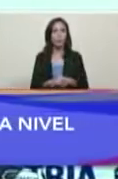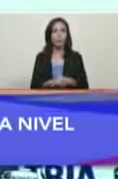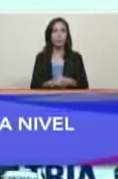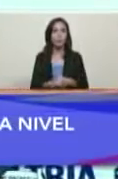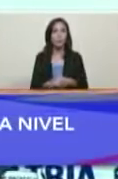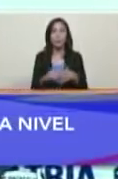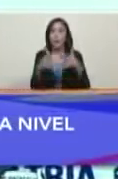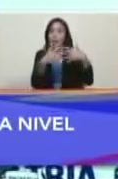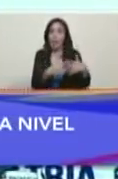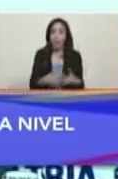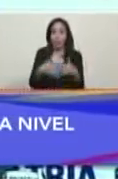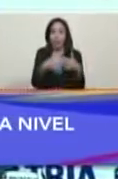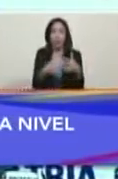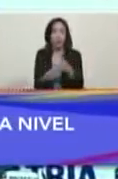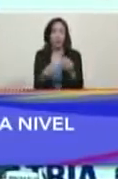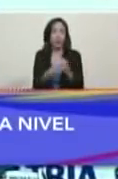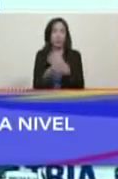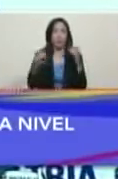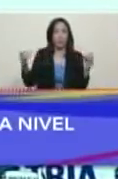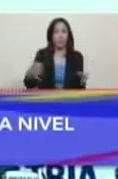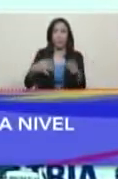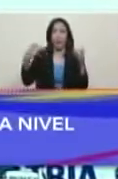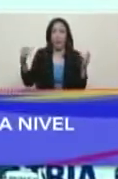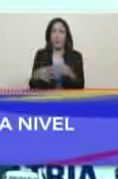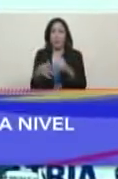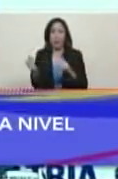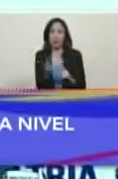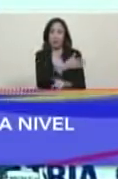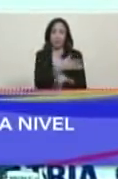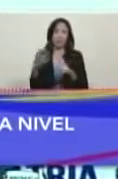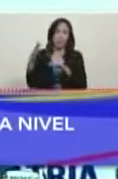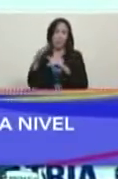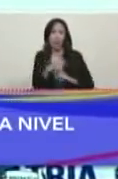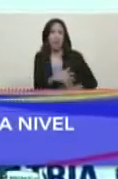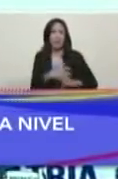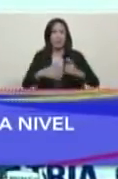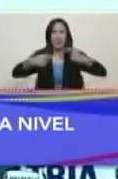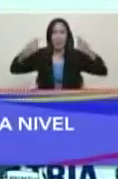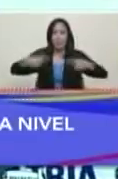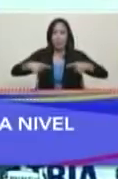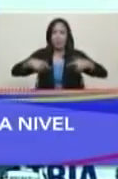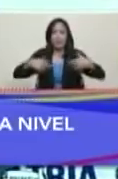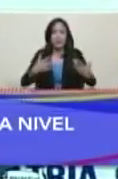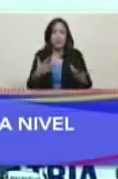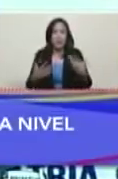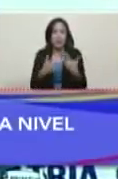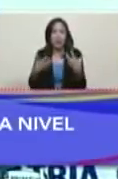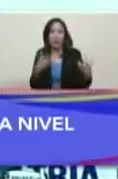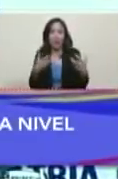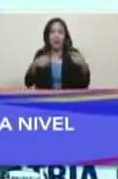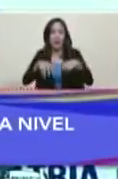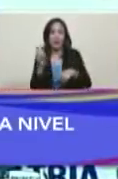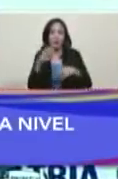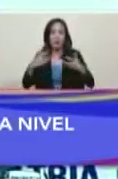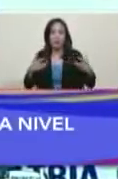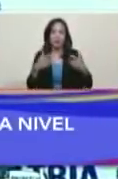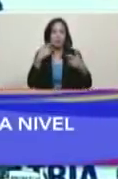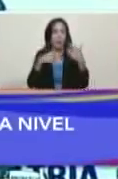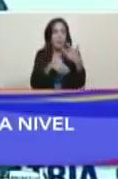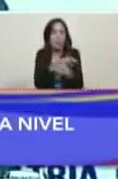El imperio quiere violencia, quiere enfrentamiento entre venezolanos, quiere